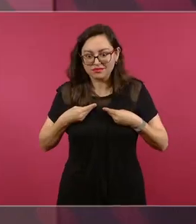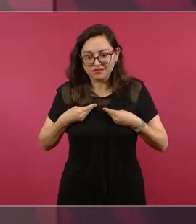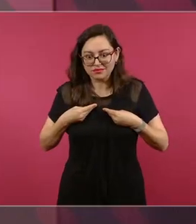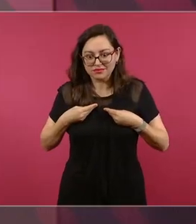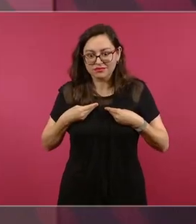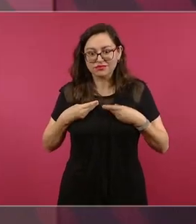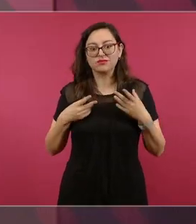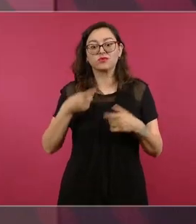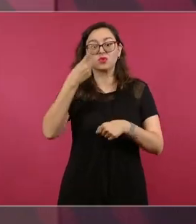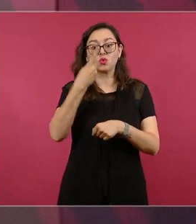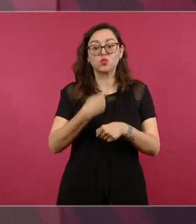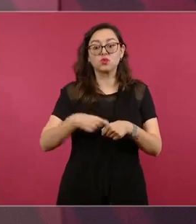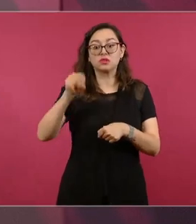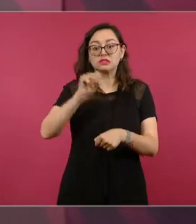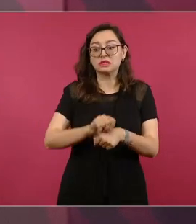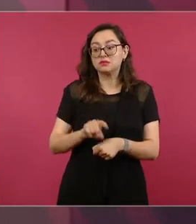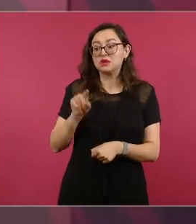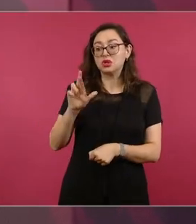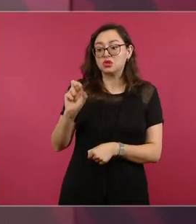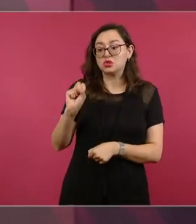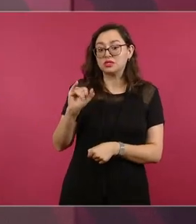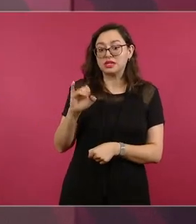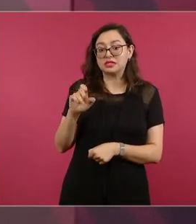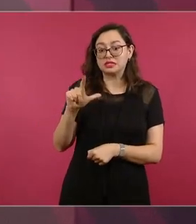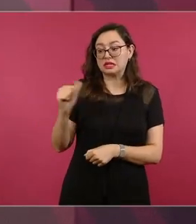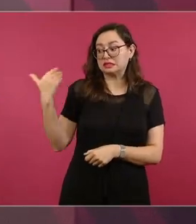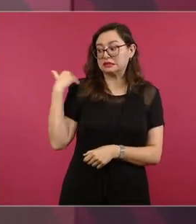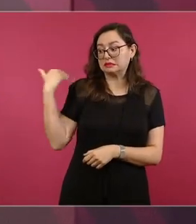a decir no me quieren dar información